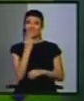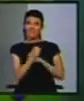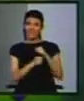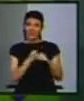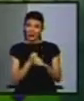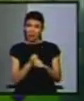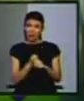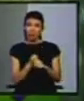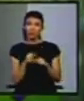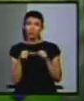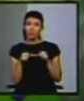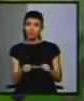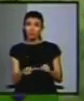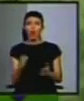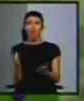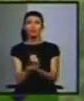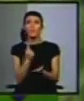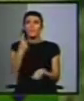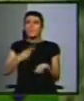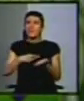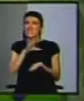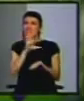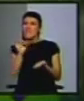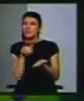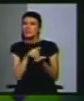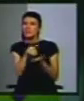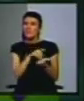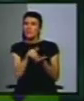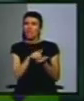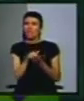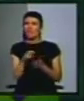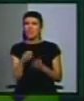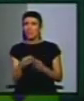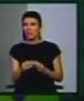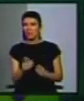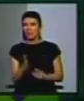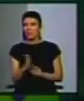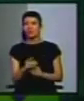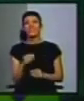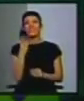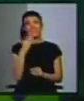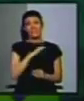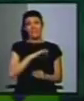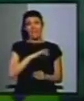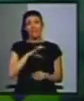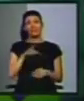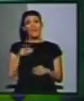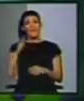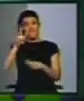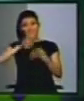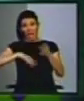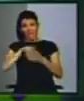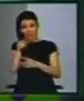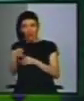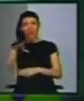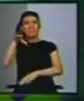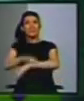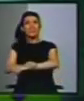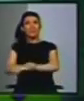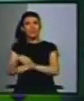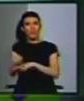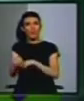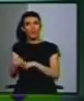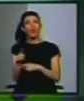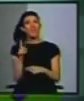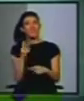cerca de 1.500 millones de pesos. En la historia de 3 chilenos que fueron detenidos en Barcelona. Todos componían una peligrosa